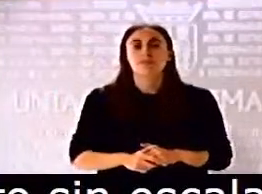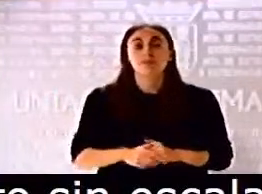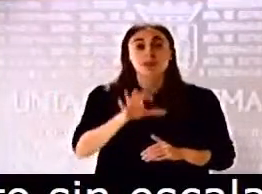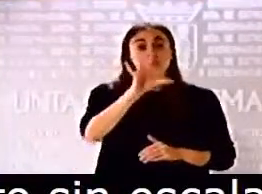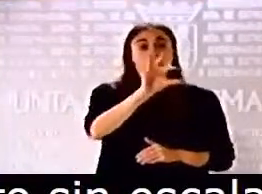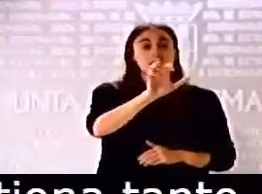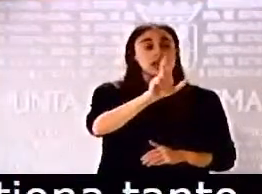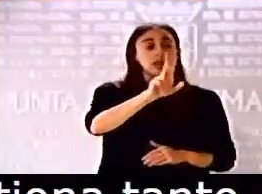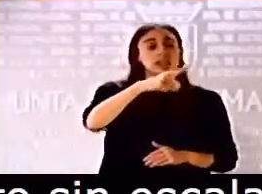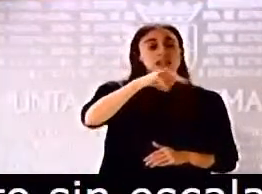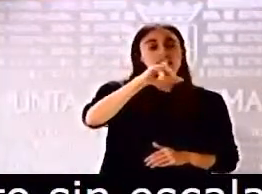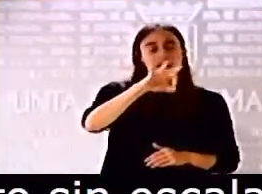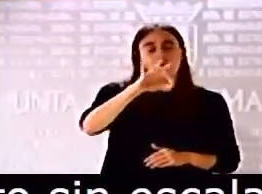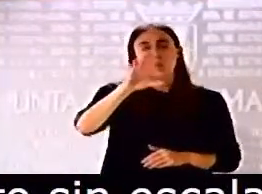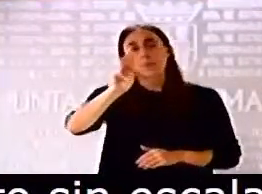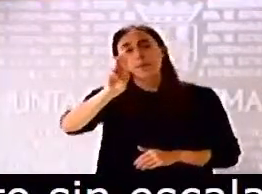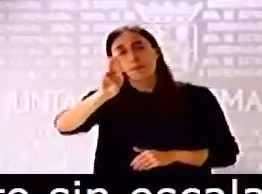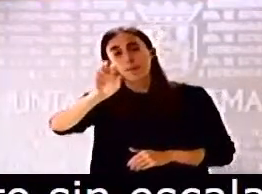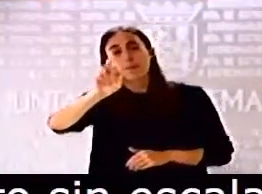Sergio Parra, de Canal Extremadura.